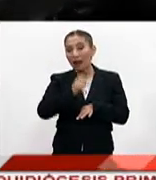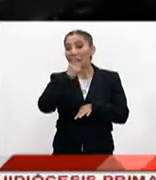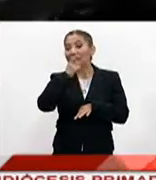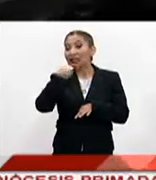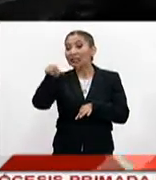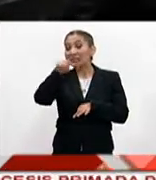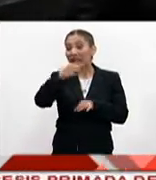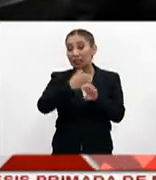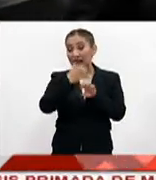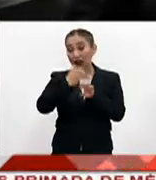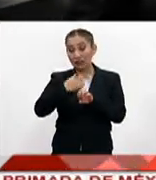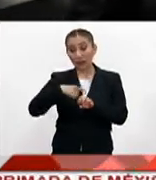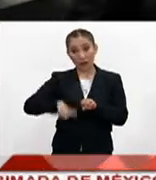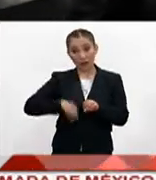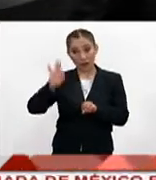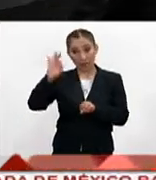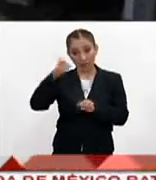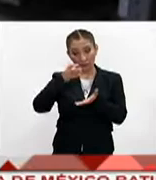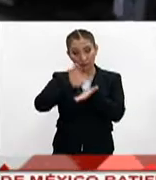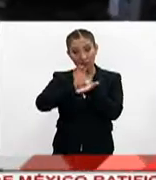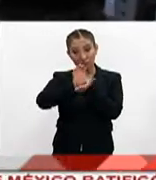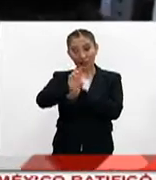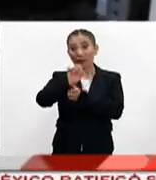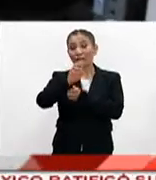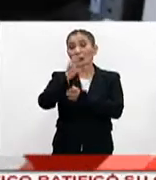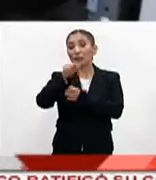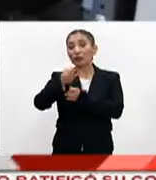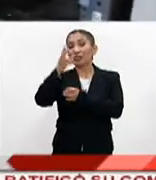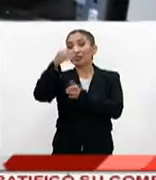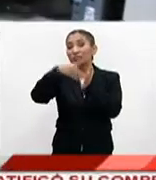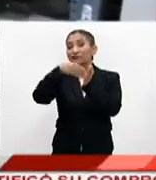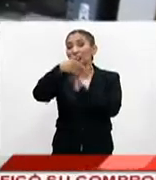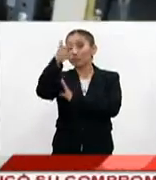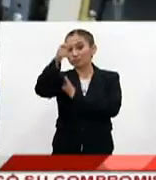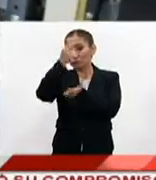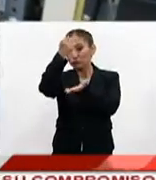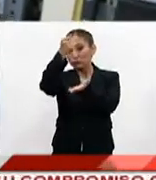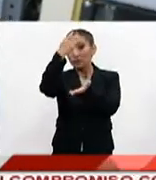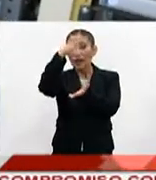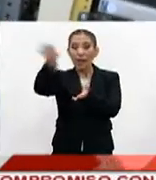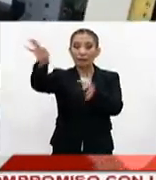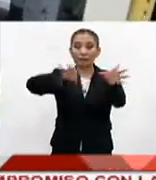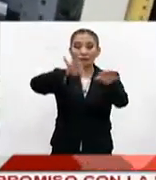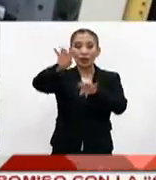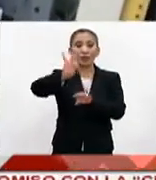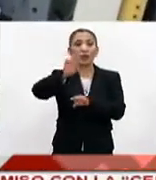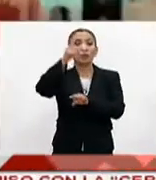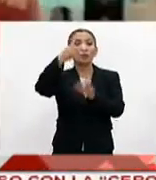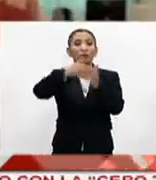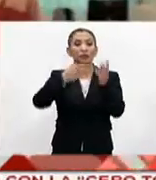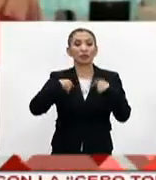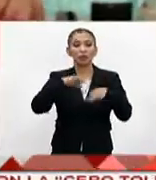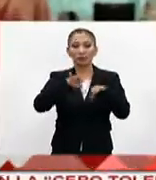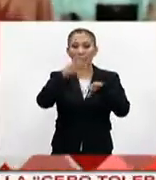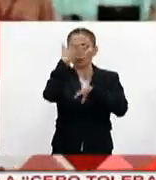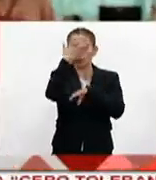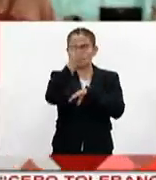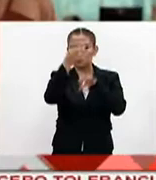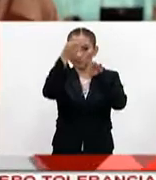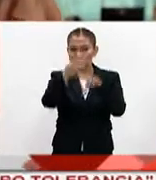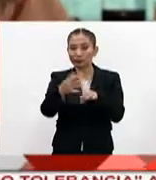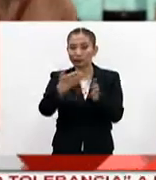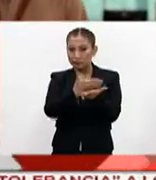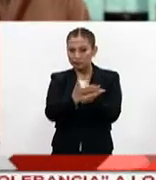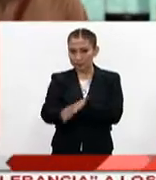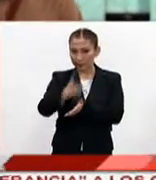la entidad el gobierno federal invertirá este año 24.3 millones de pesos para colocar a más de 41,000 personas en empleos formales.